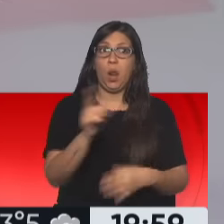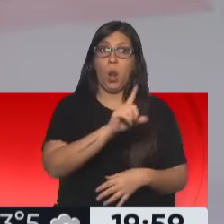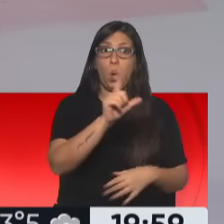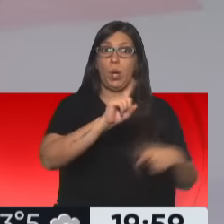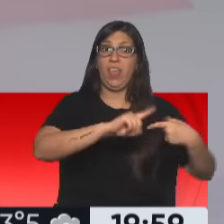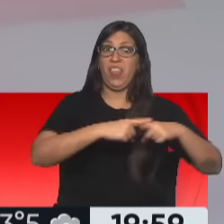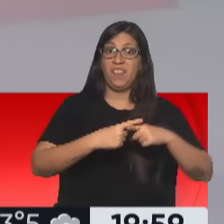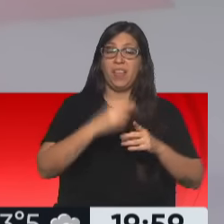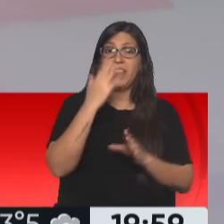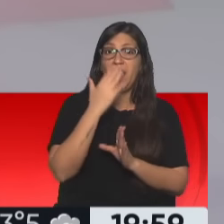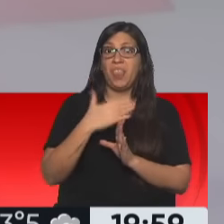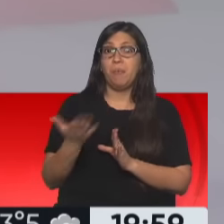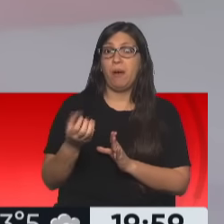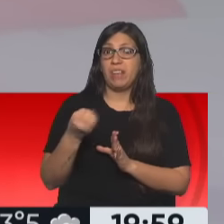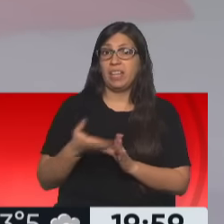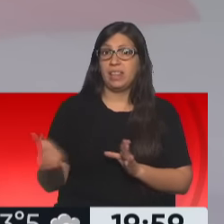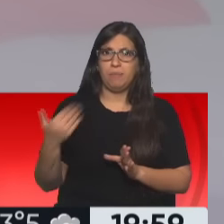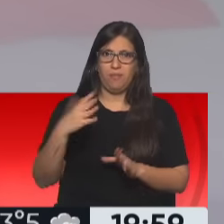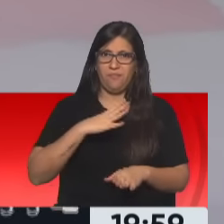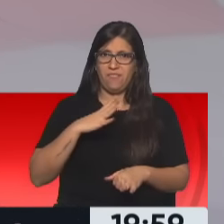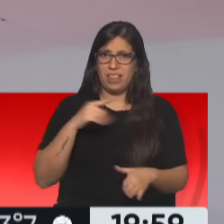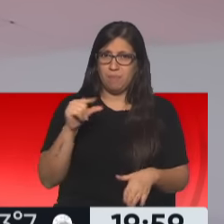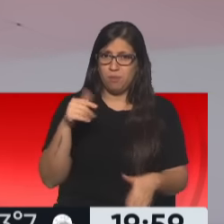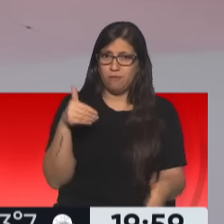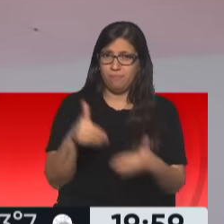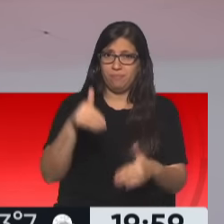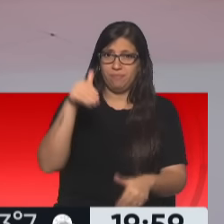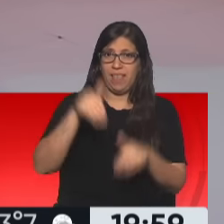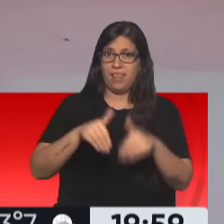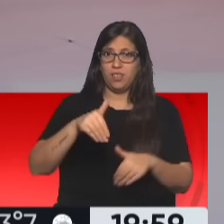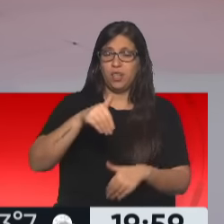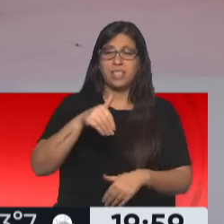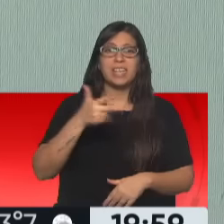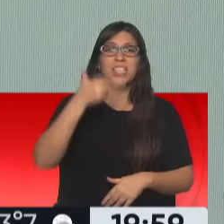del debate, pero ya queda muy poco para la elección presidencial en Chile.